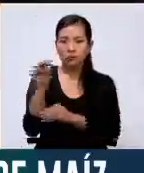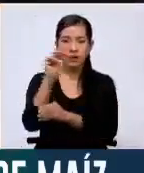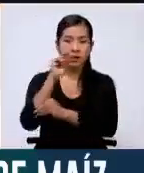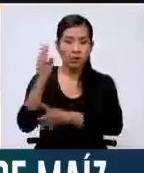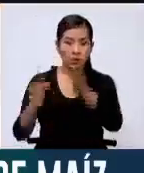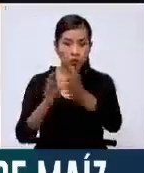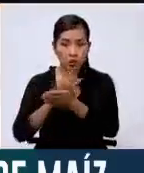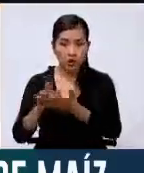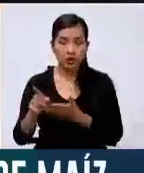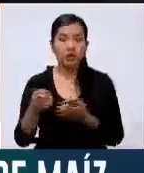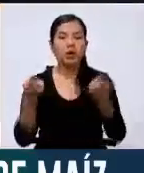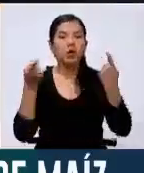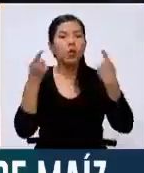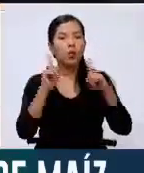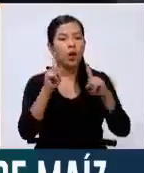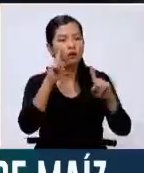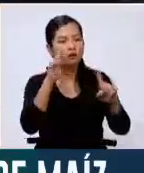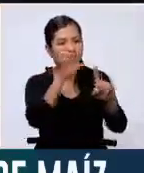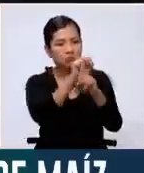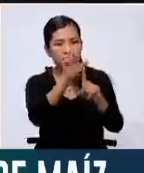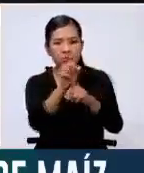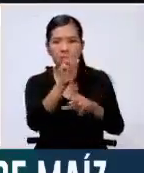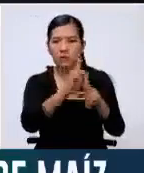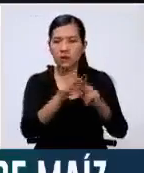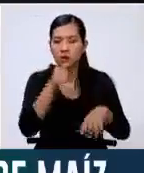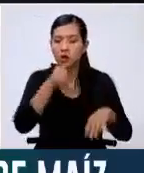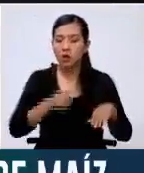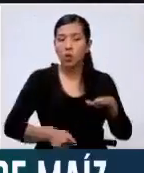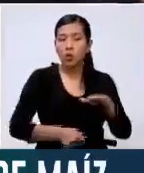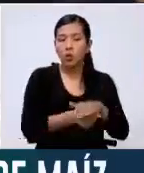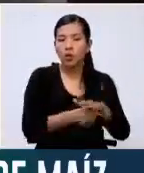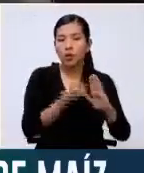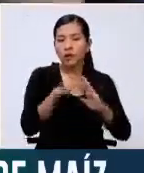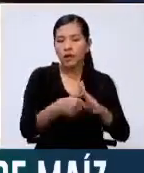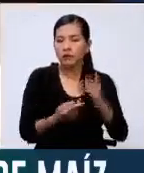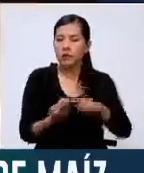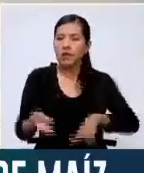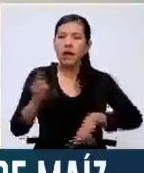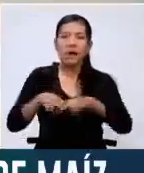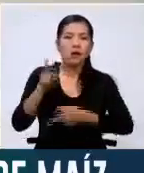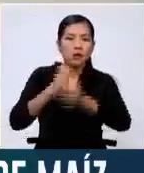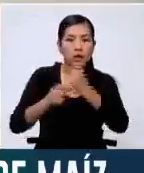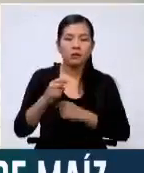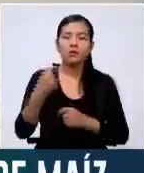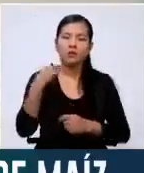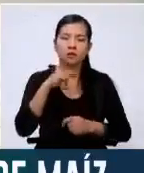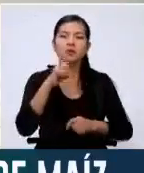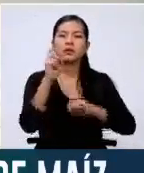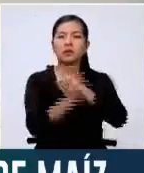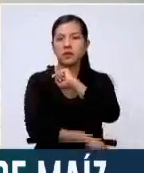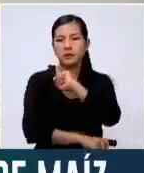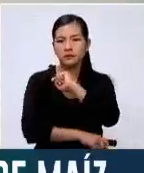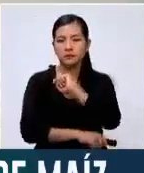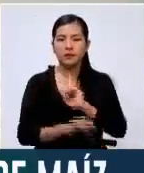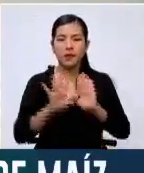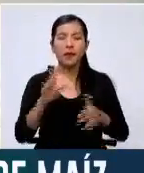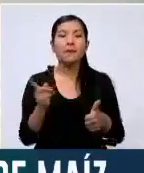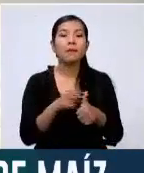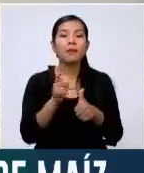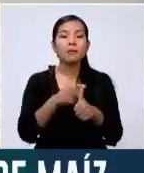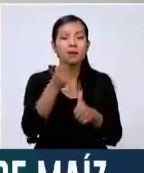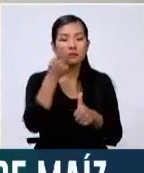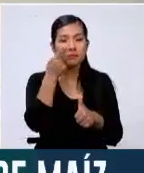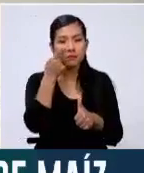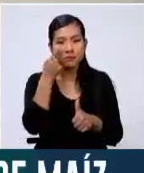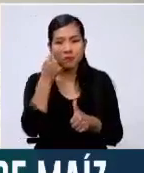procesos legales en contra de quienes estarían cometiendo los delitos de agio y especulación. Por supuesto, de corroborar aquellas denuncias que